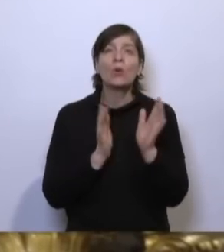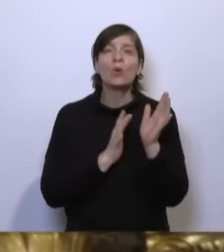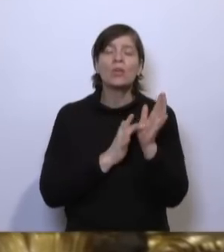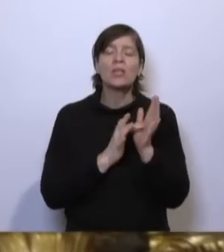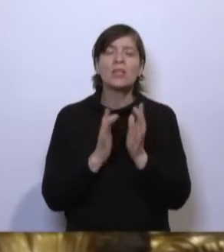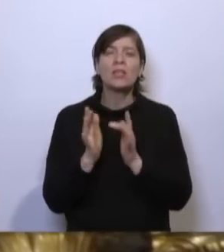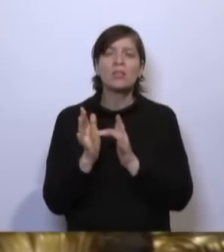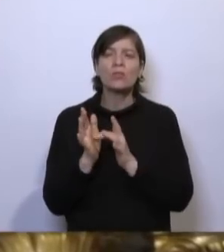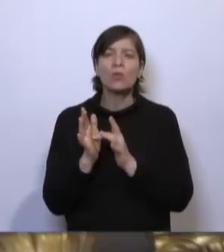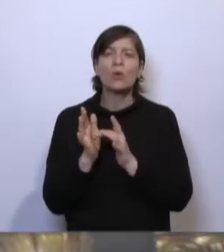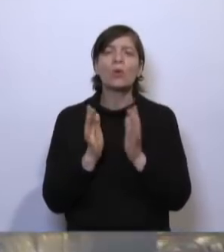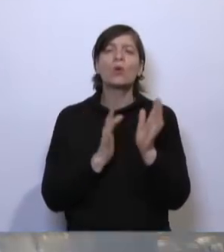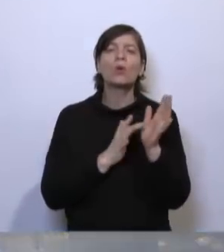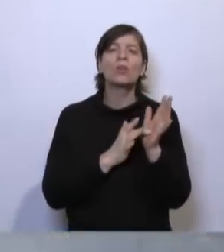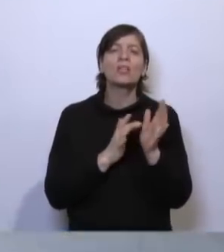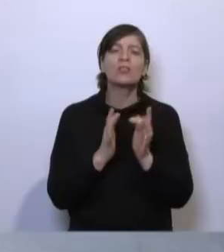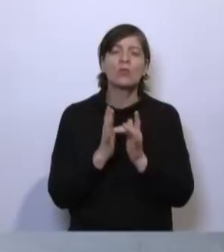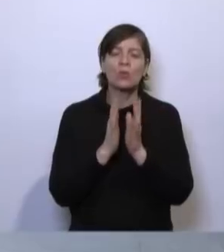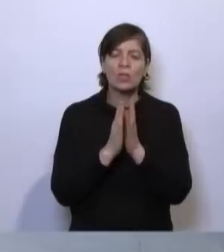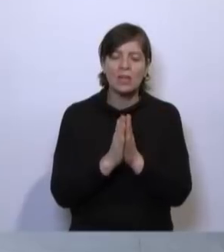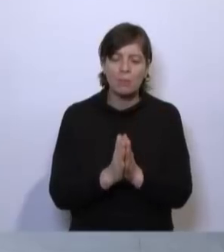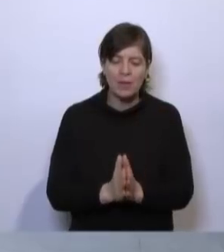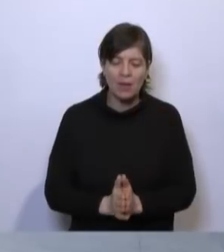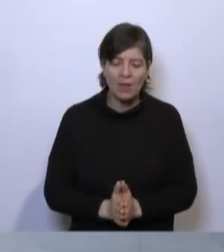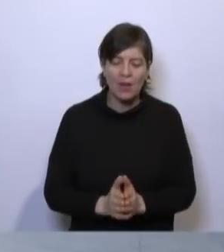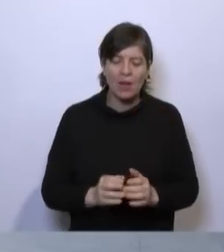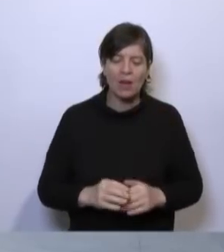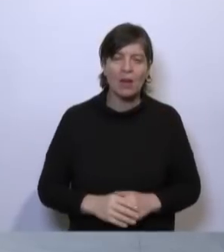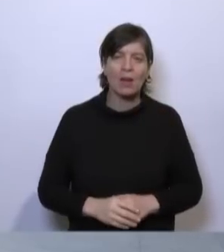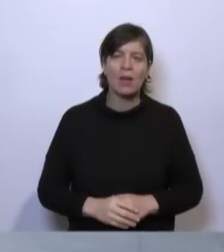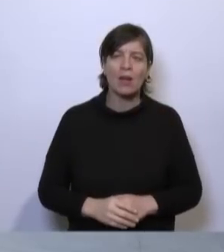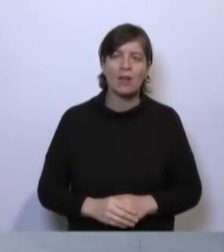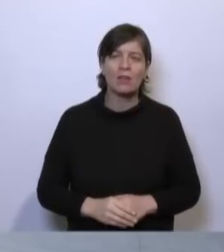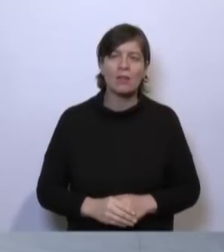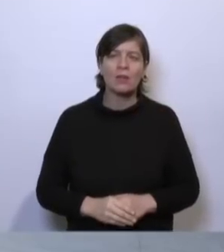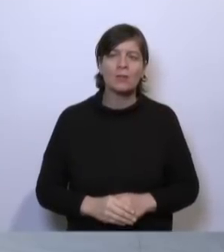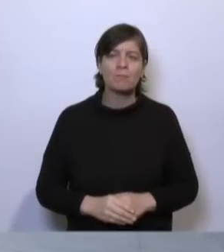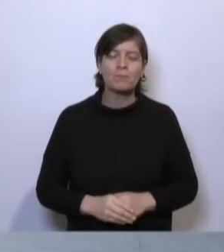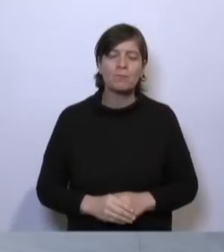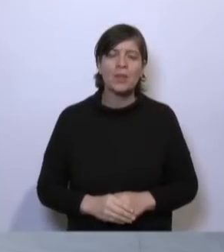Cristo, Cristo, Cristo, ten piedad.